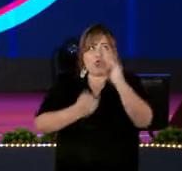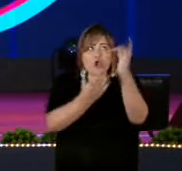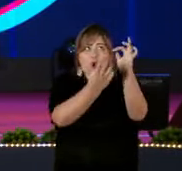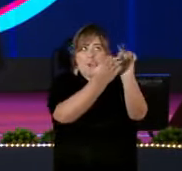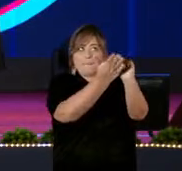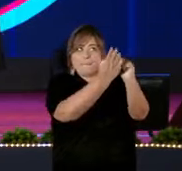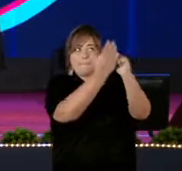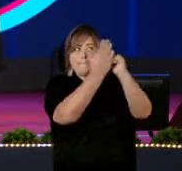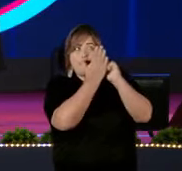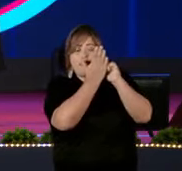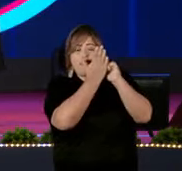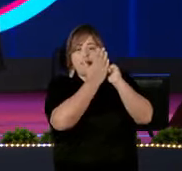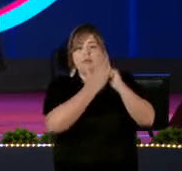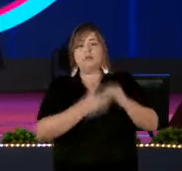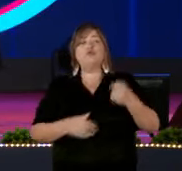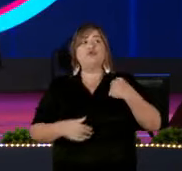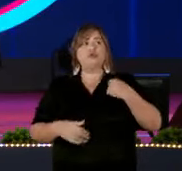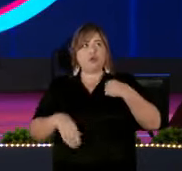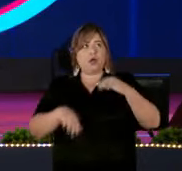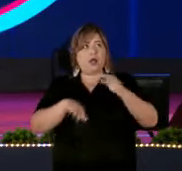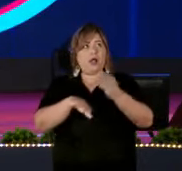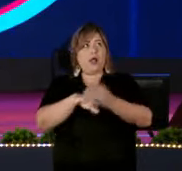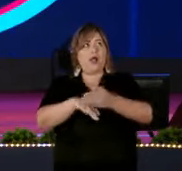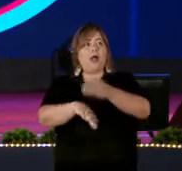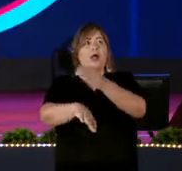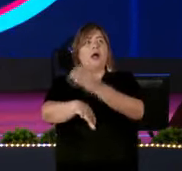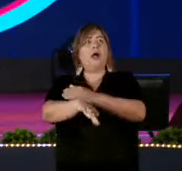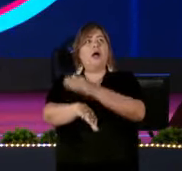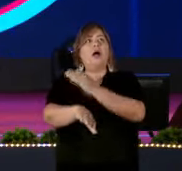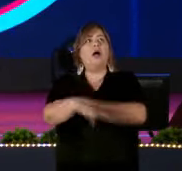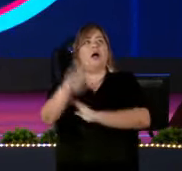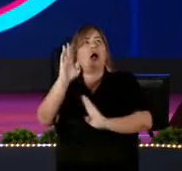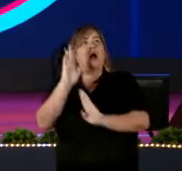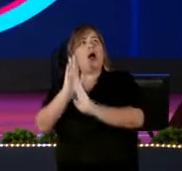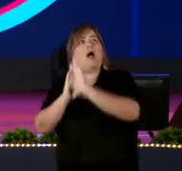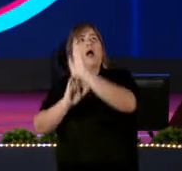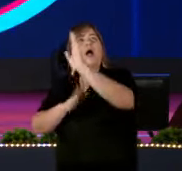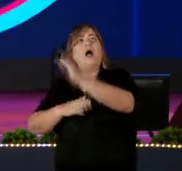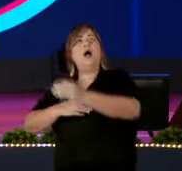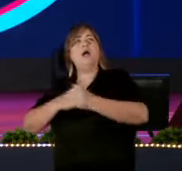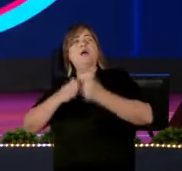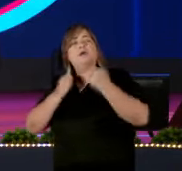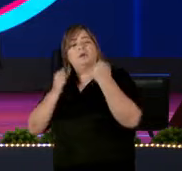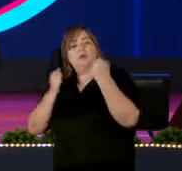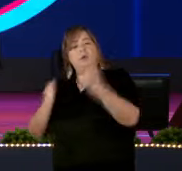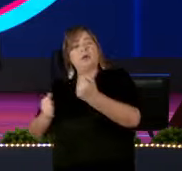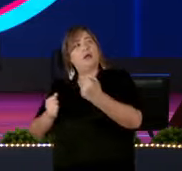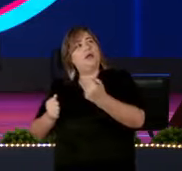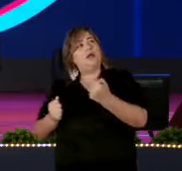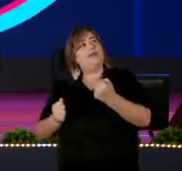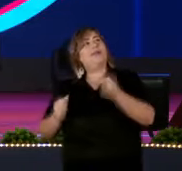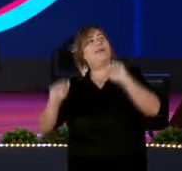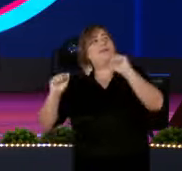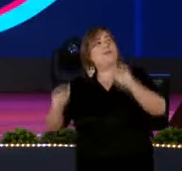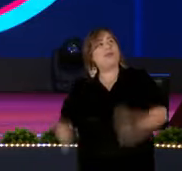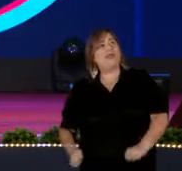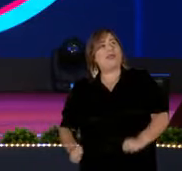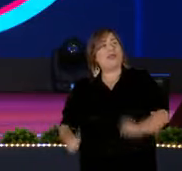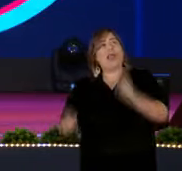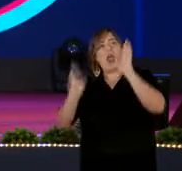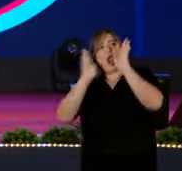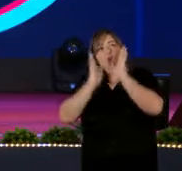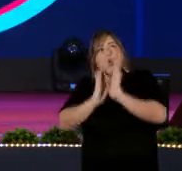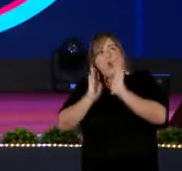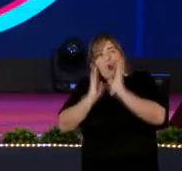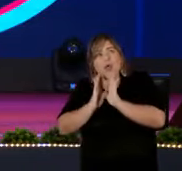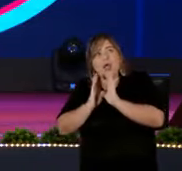dirige, seguirás creciendo, seguirá aumentando tu fuerza, serás capaz de transformar el valle de lágrimas en un lugar